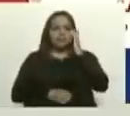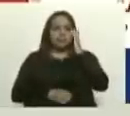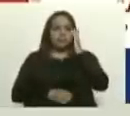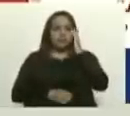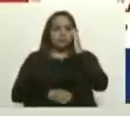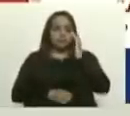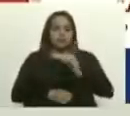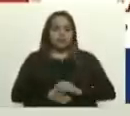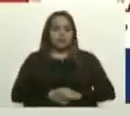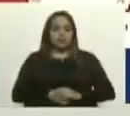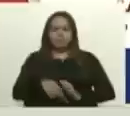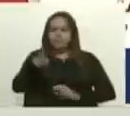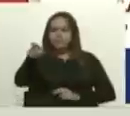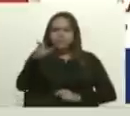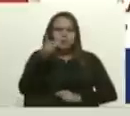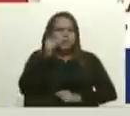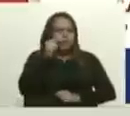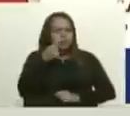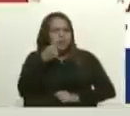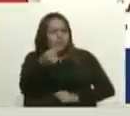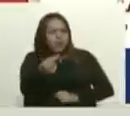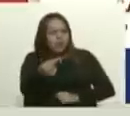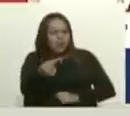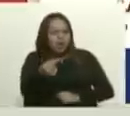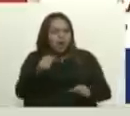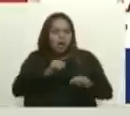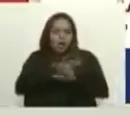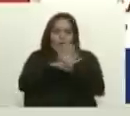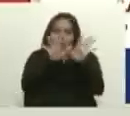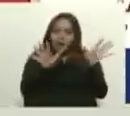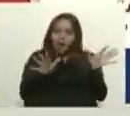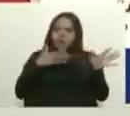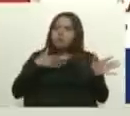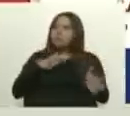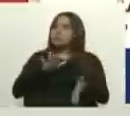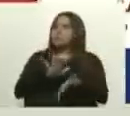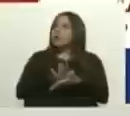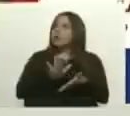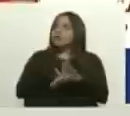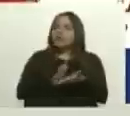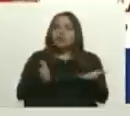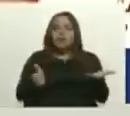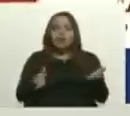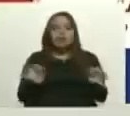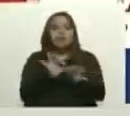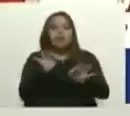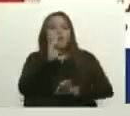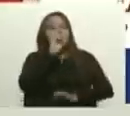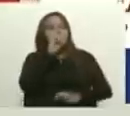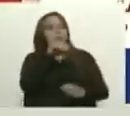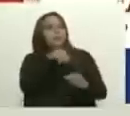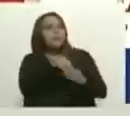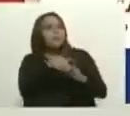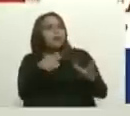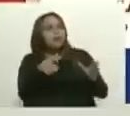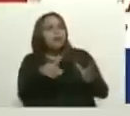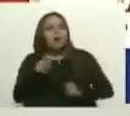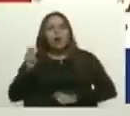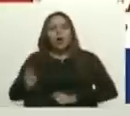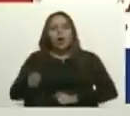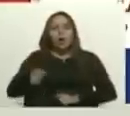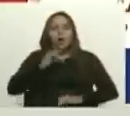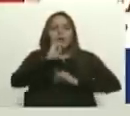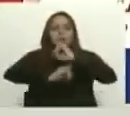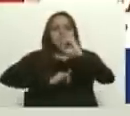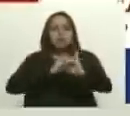que este caballero diga eso de manera tan tranquila y nadie diga nada, ni la Corte Penal Internacional